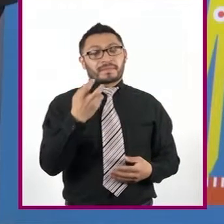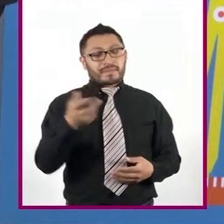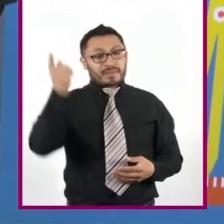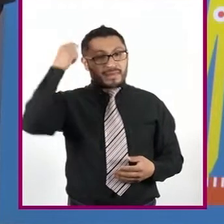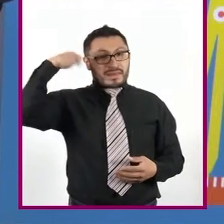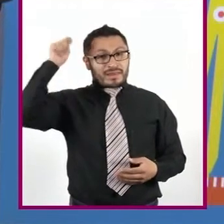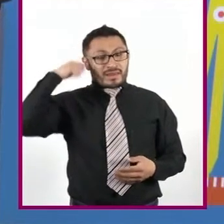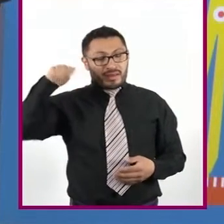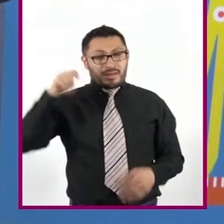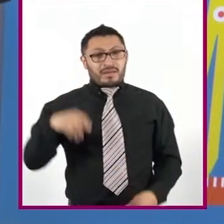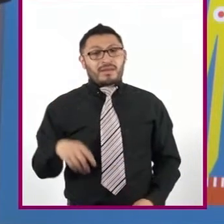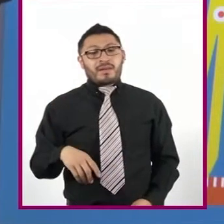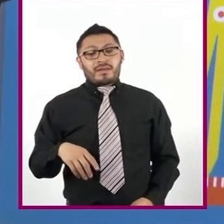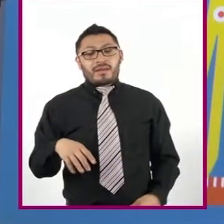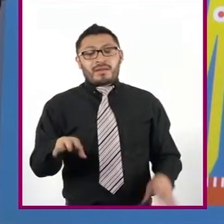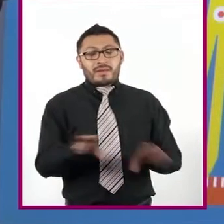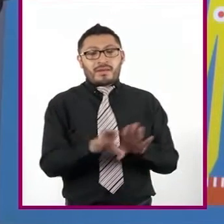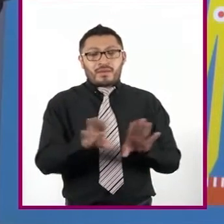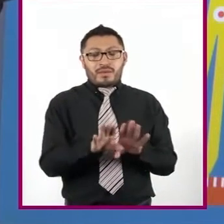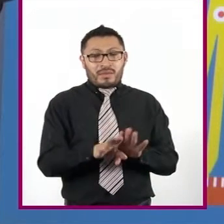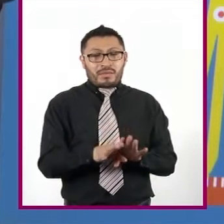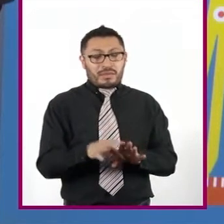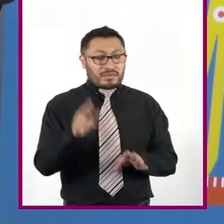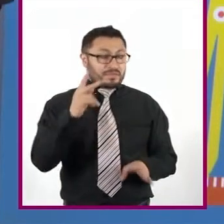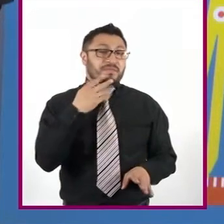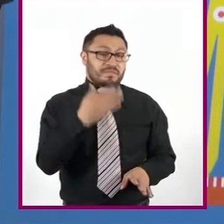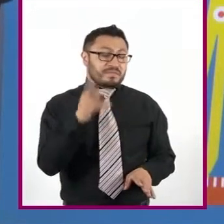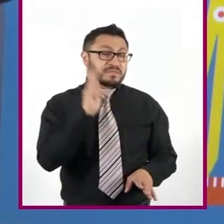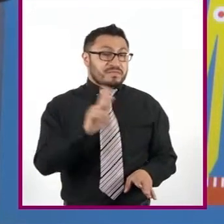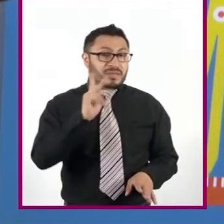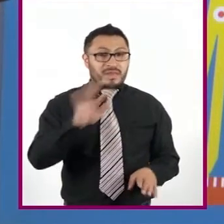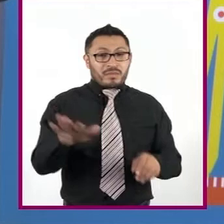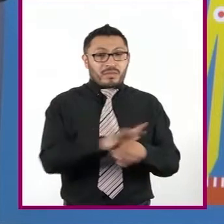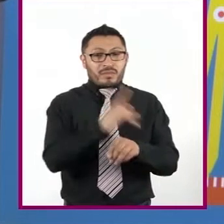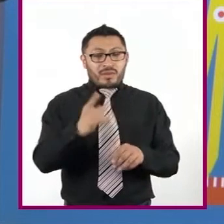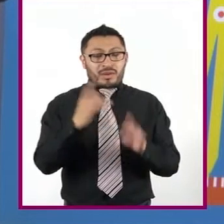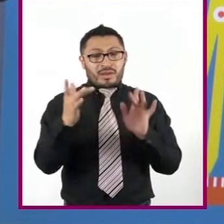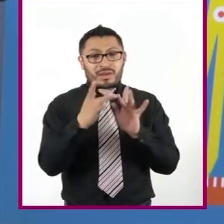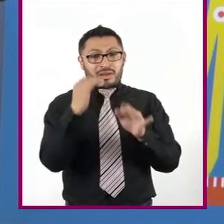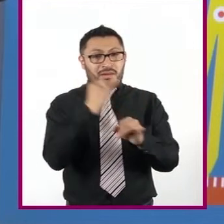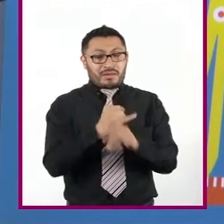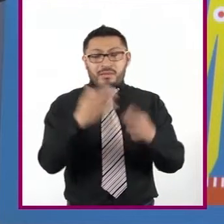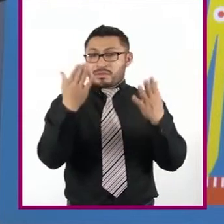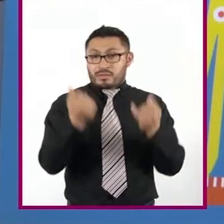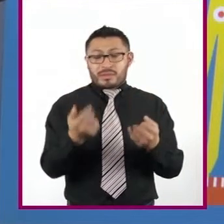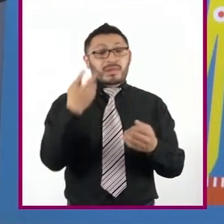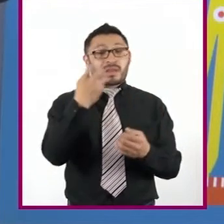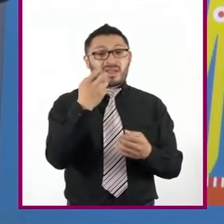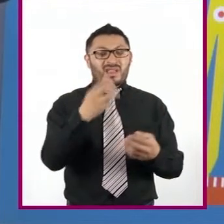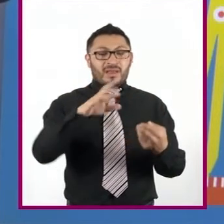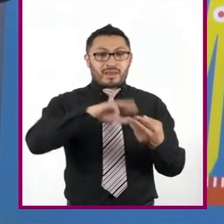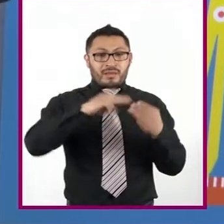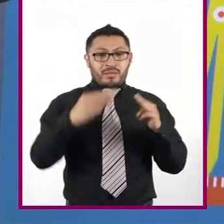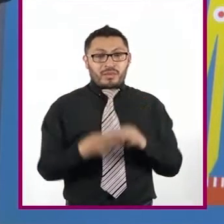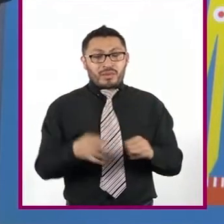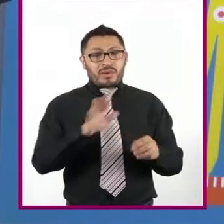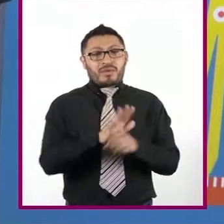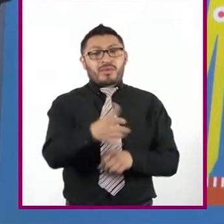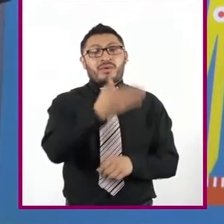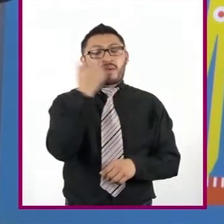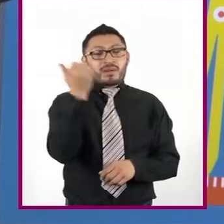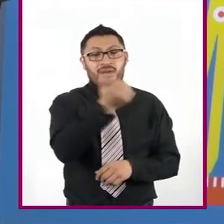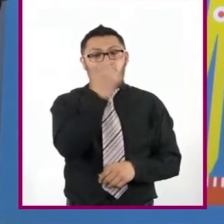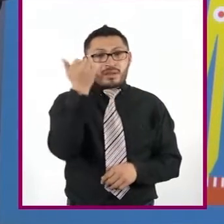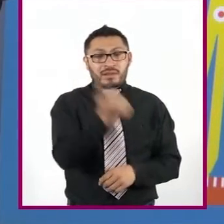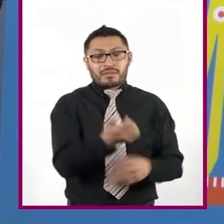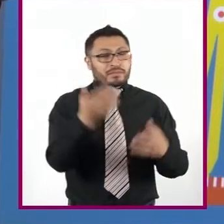los docentes se comprueba, pues la falta de conectividad es la razón por la cual las alumnas y los